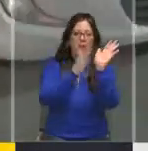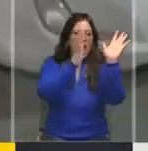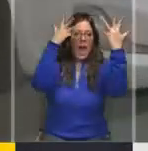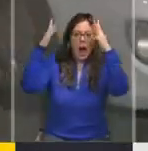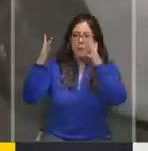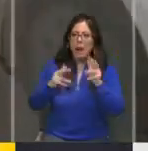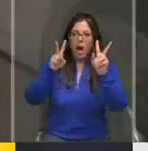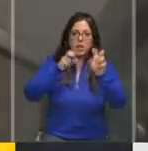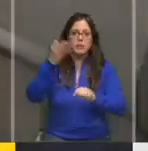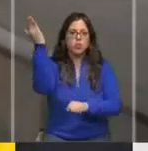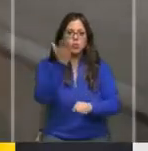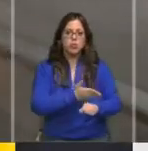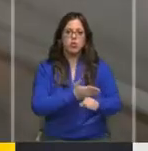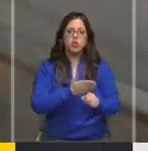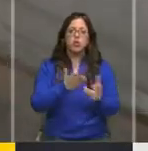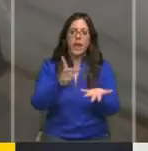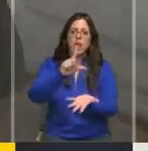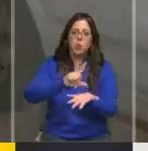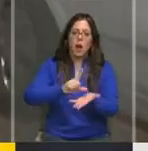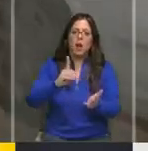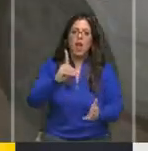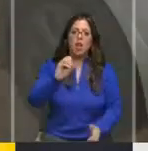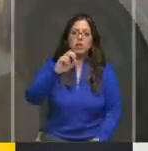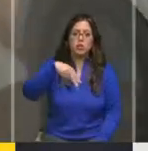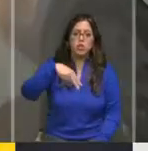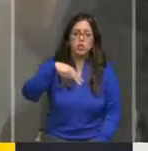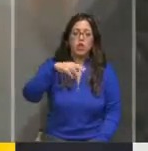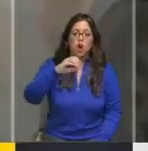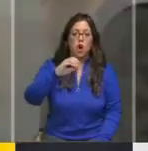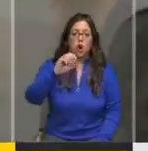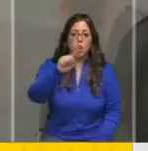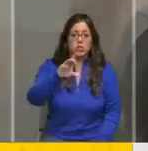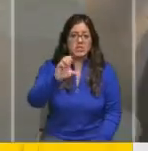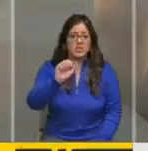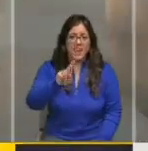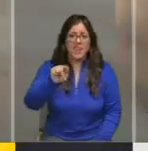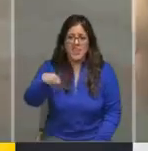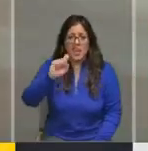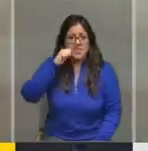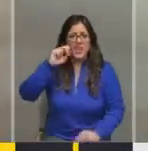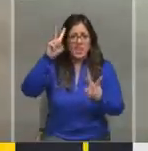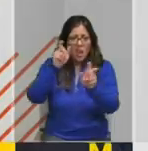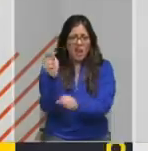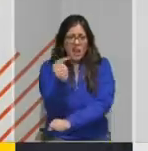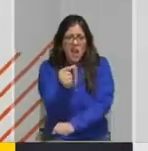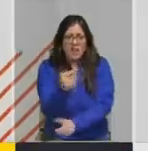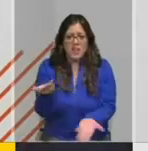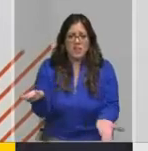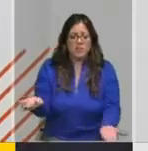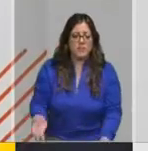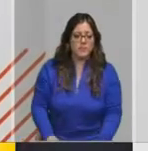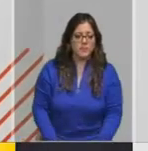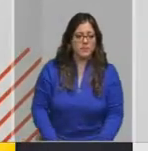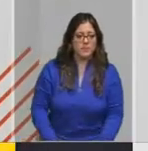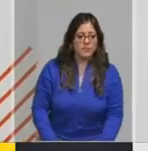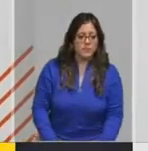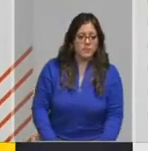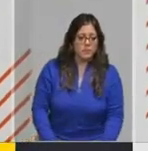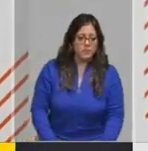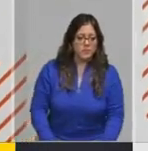la clausura del espacio Don Oscar, que les ha generado en general externalidades negativas.